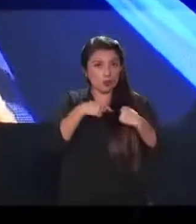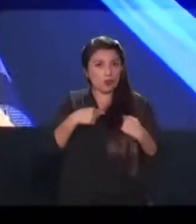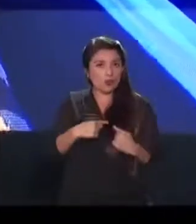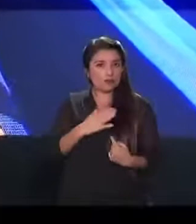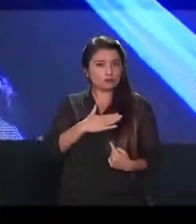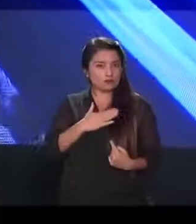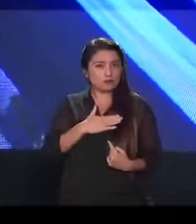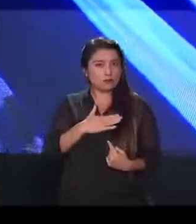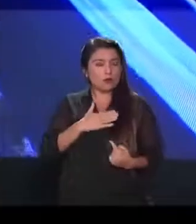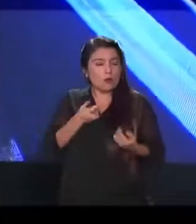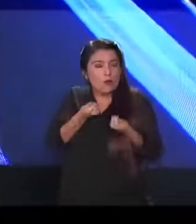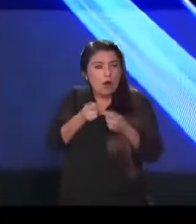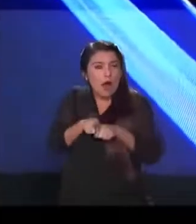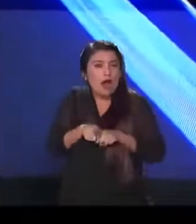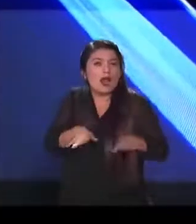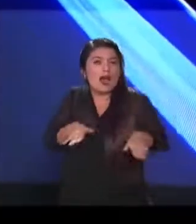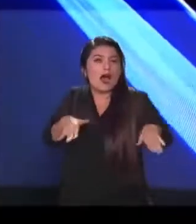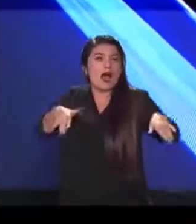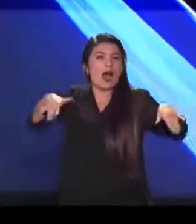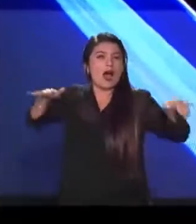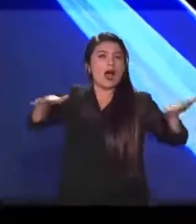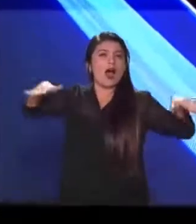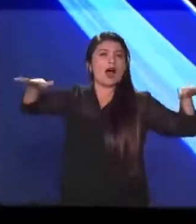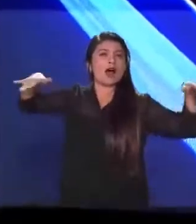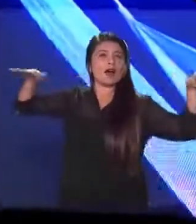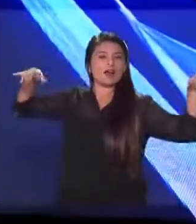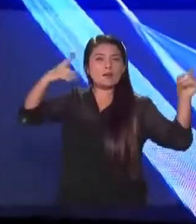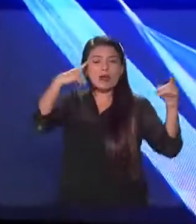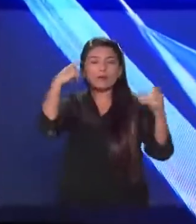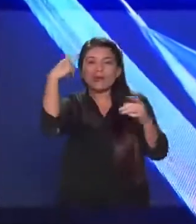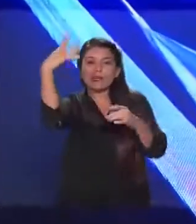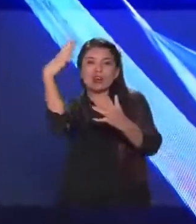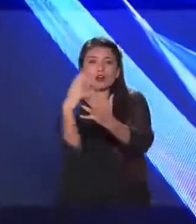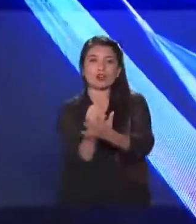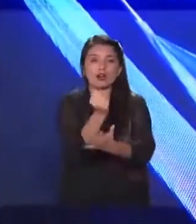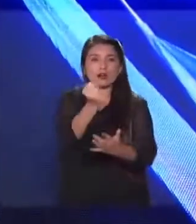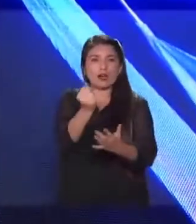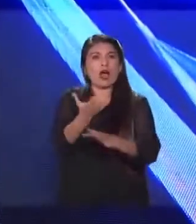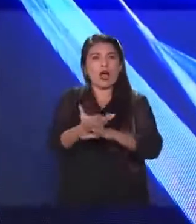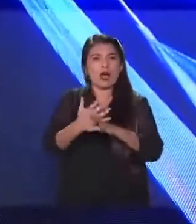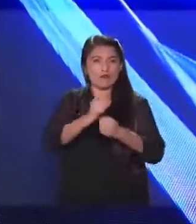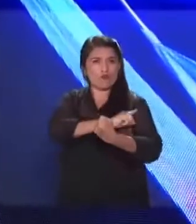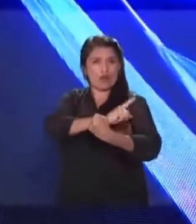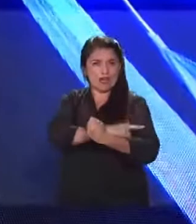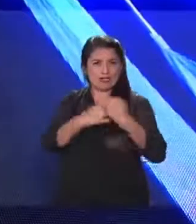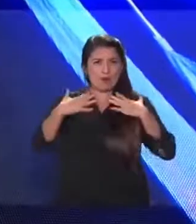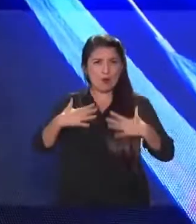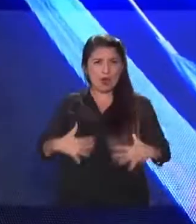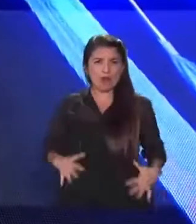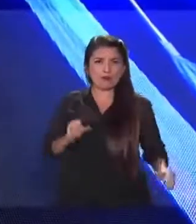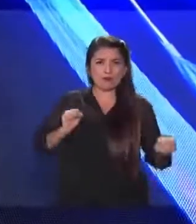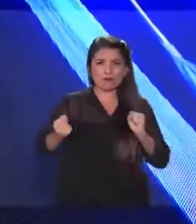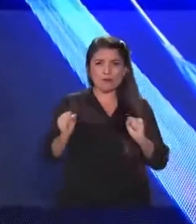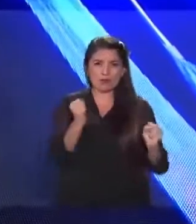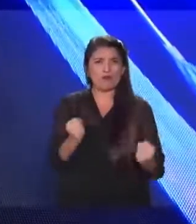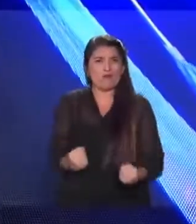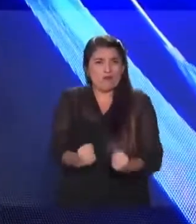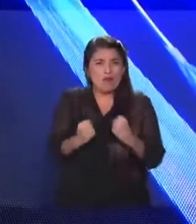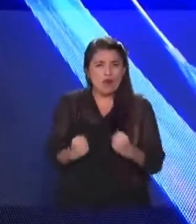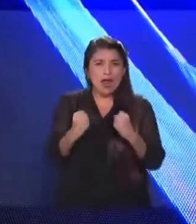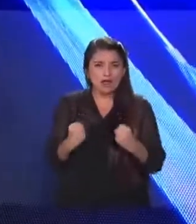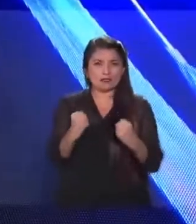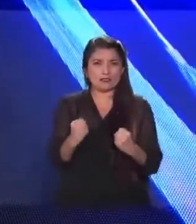corazón te va a dar alas para poder conseguir lo que uno imagina. Que hay una fuerza motriz mucho más poderosa que el